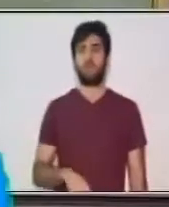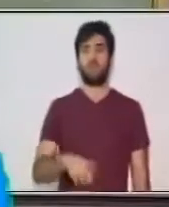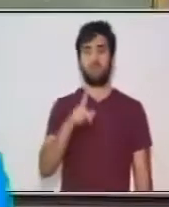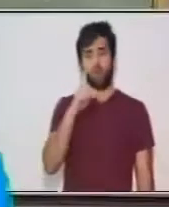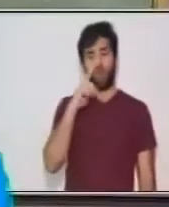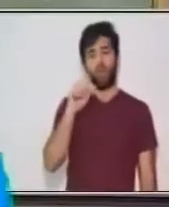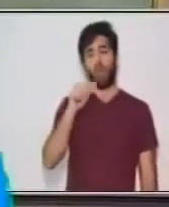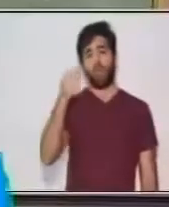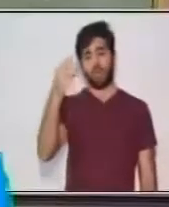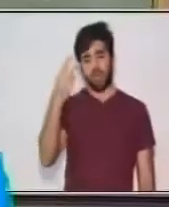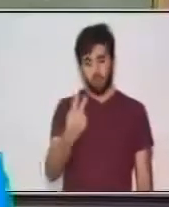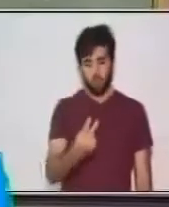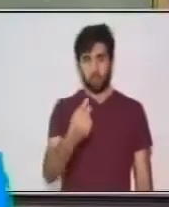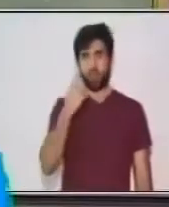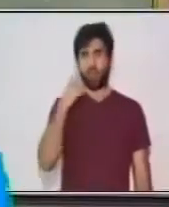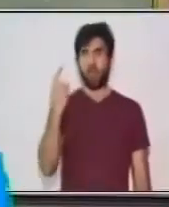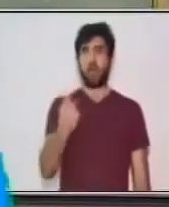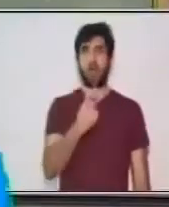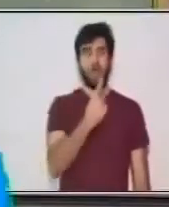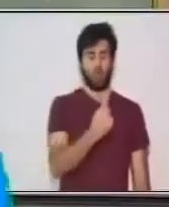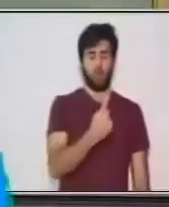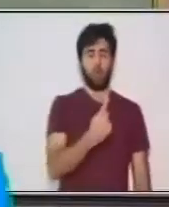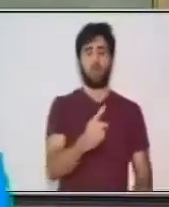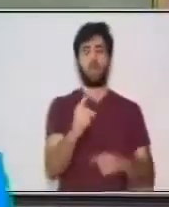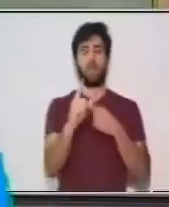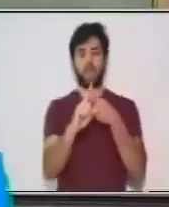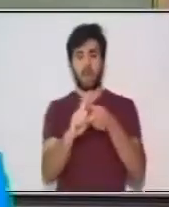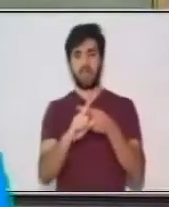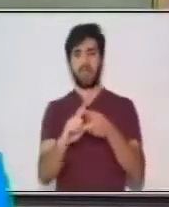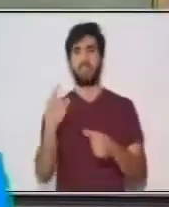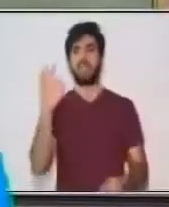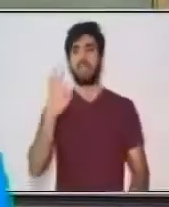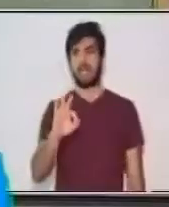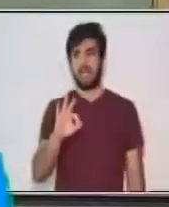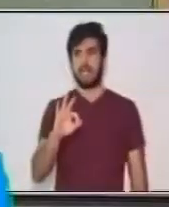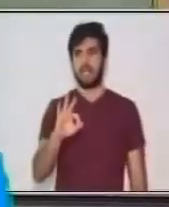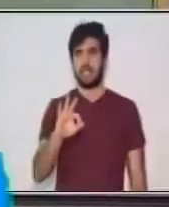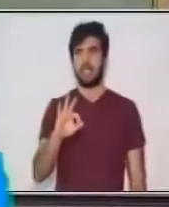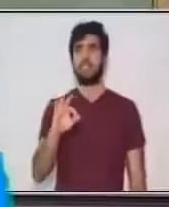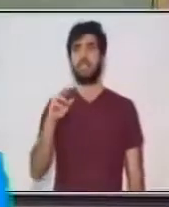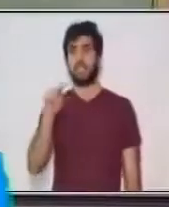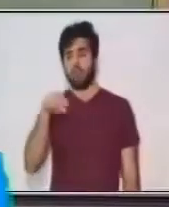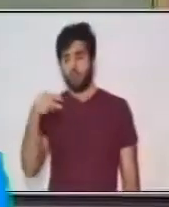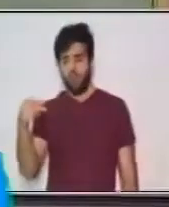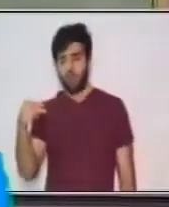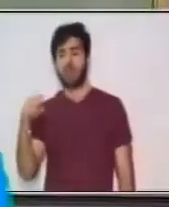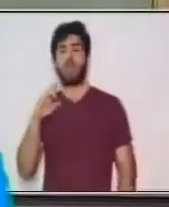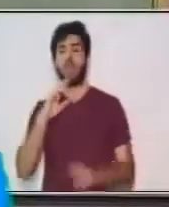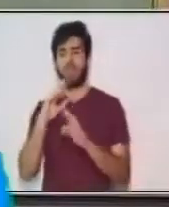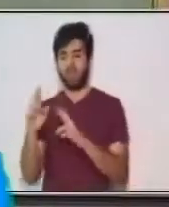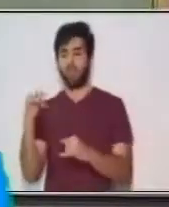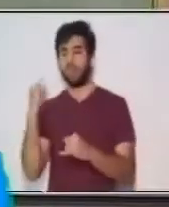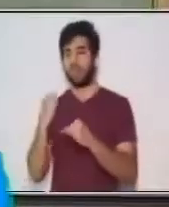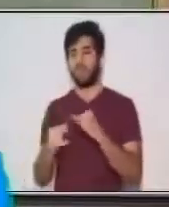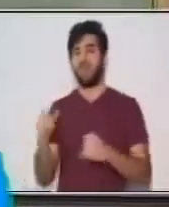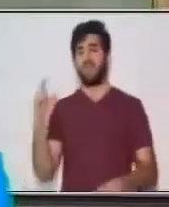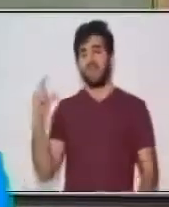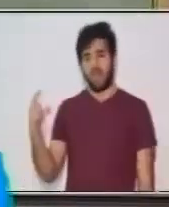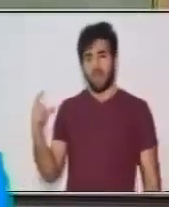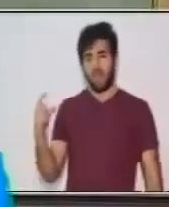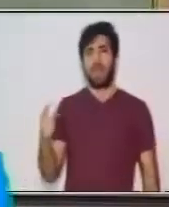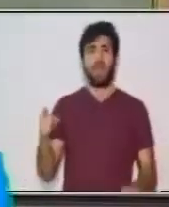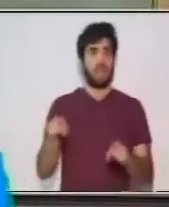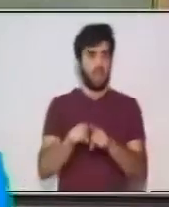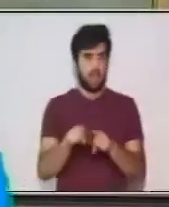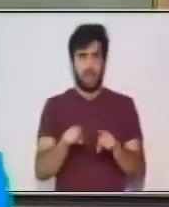Observemos la segunda fila, observemos qué operaciones hay, cuál es el resultado final, y lo